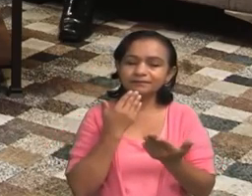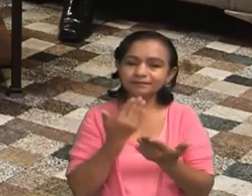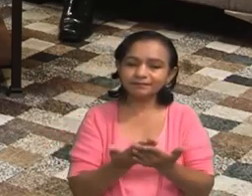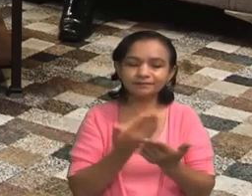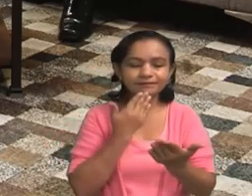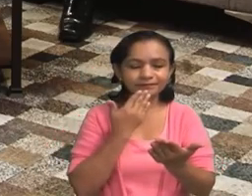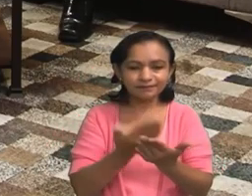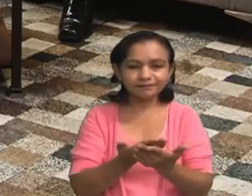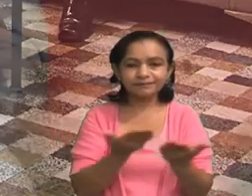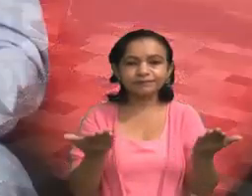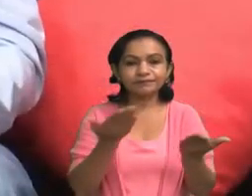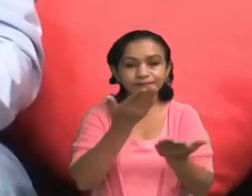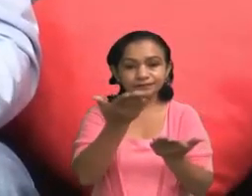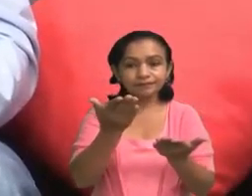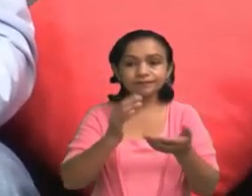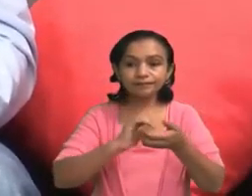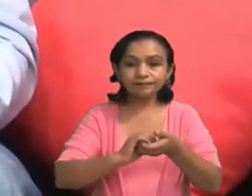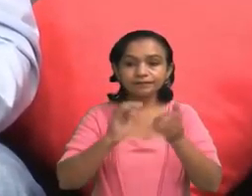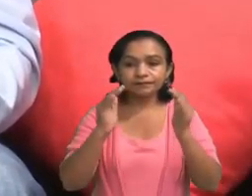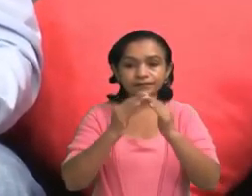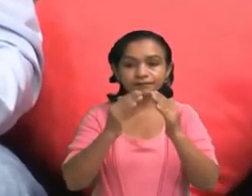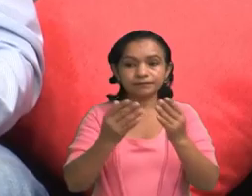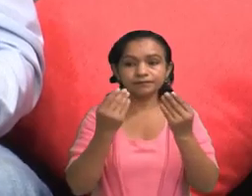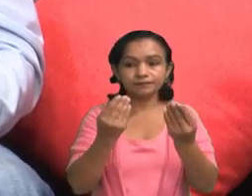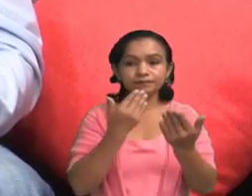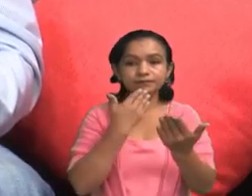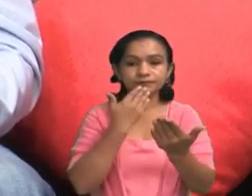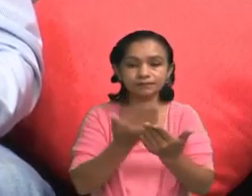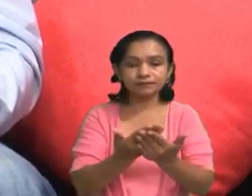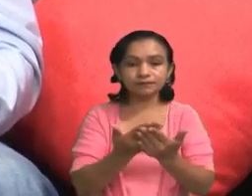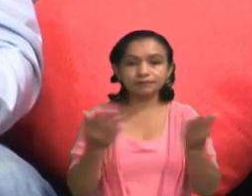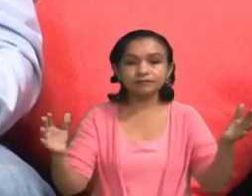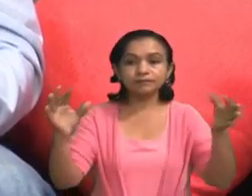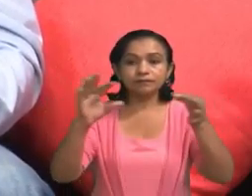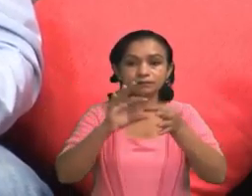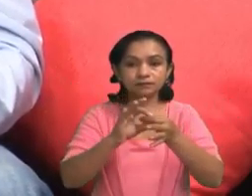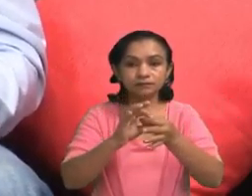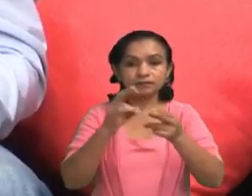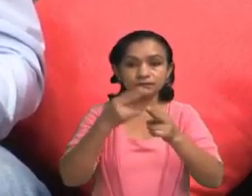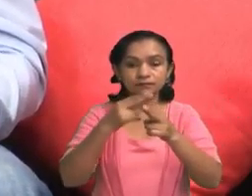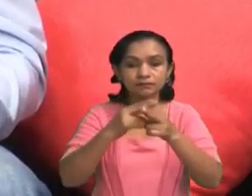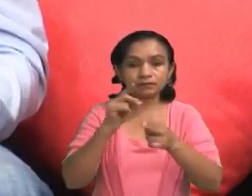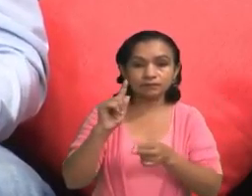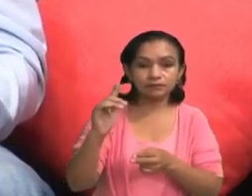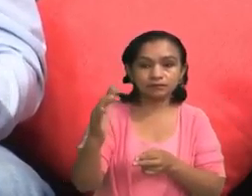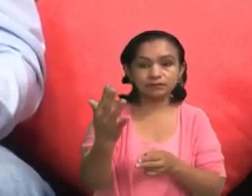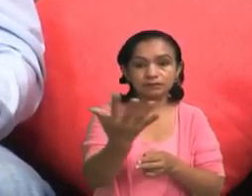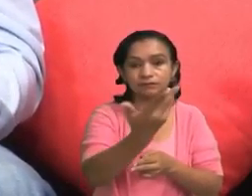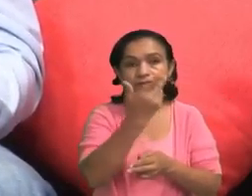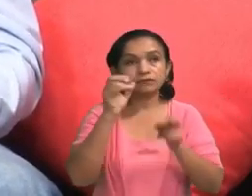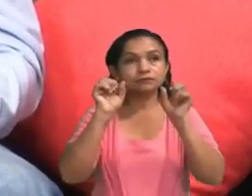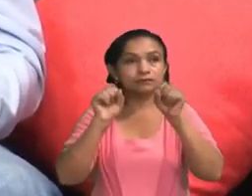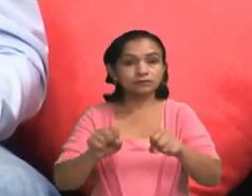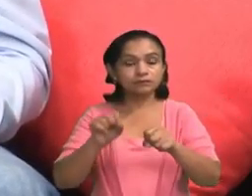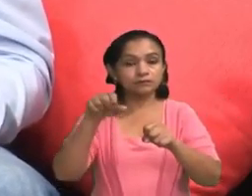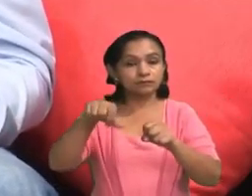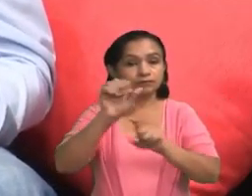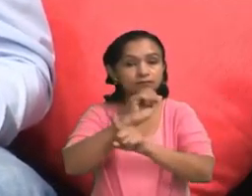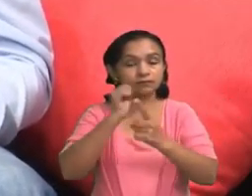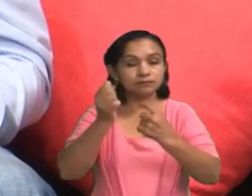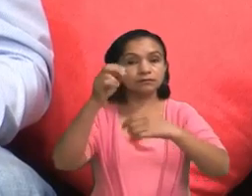Muchísimas gracias a ustedes. Y a usted que está en su hogar, muchísimas gracias por habernos acompañado. A nombre de todo el equipo que hace posible la transmisión de su programa desde